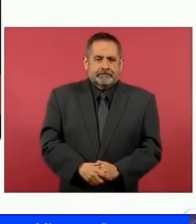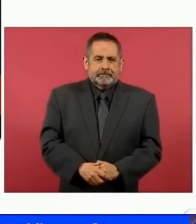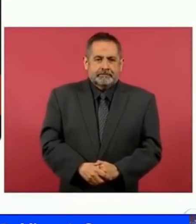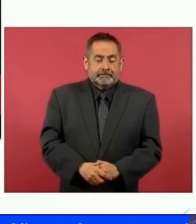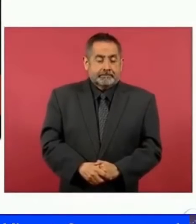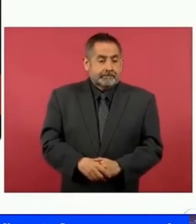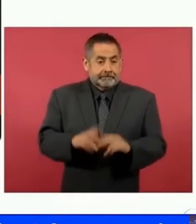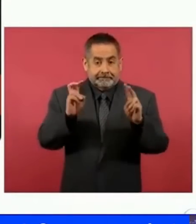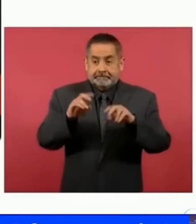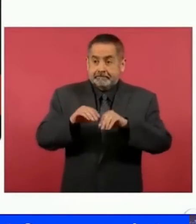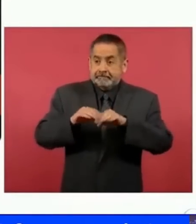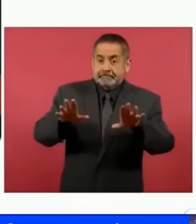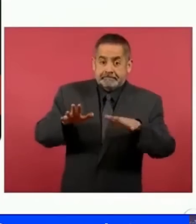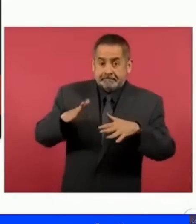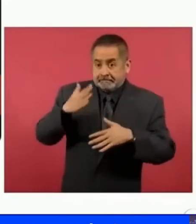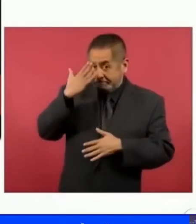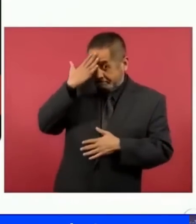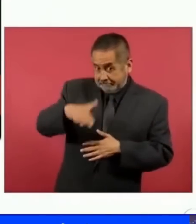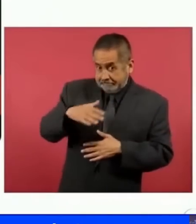Entérate.